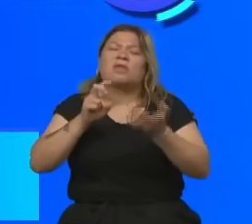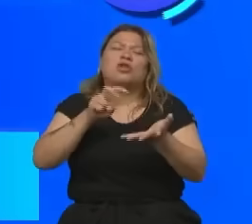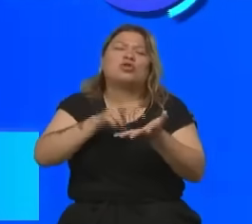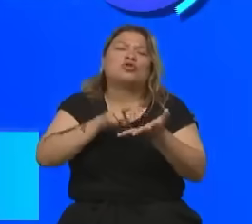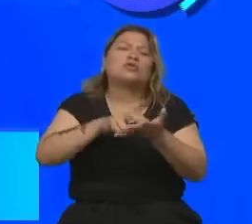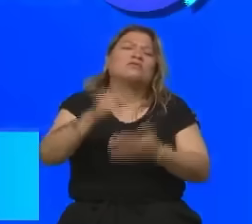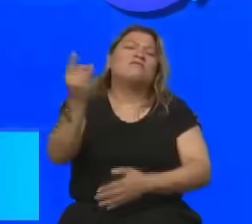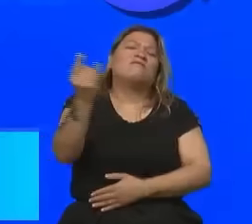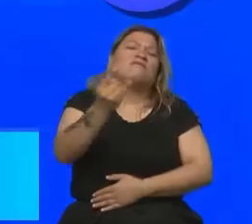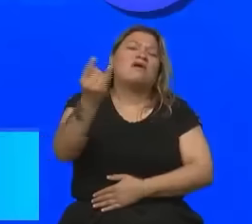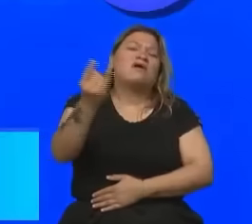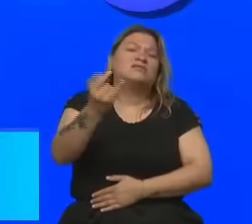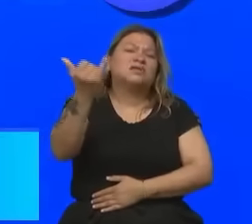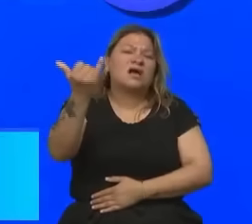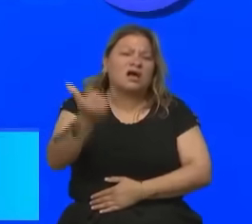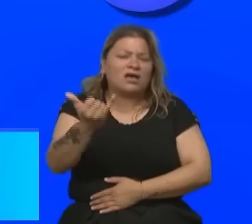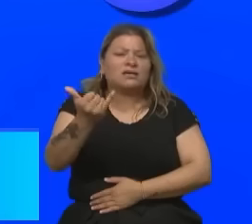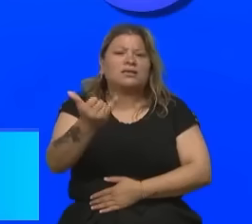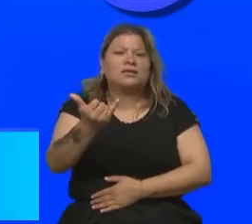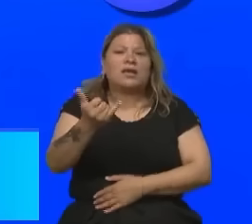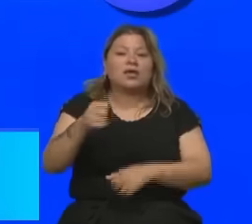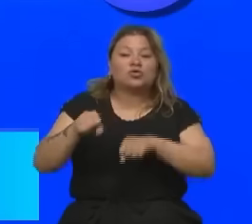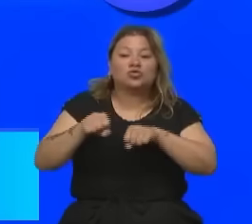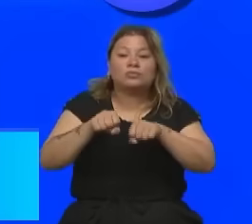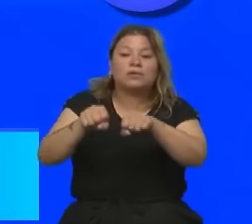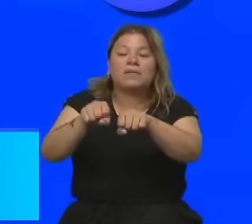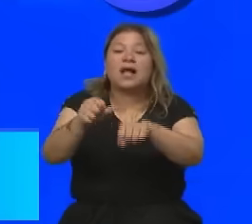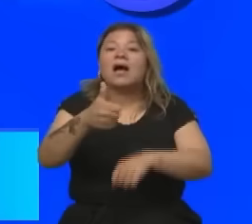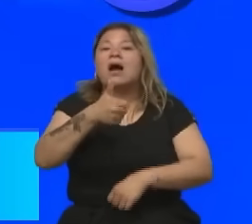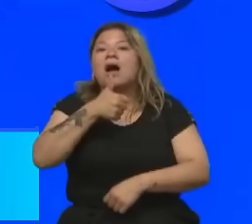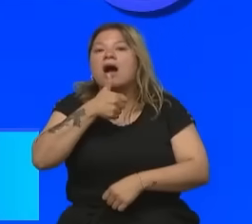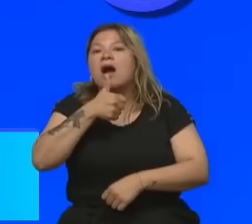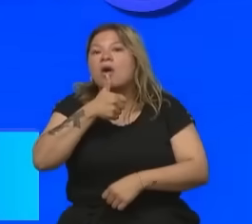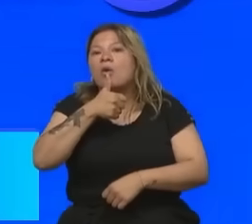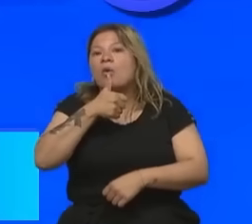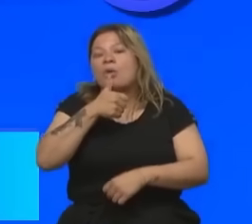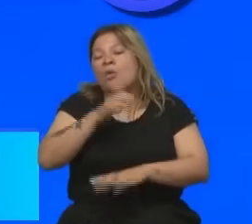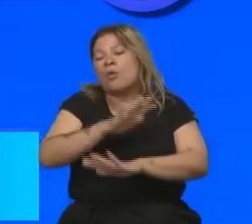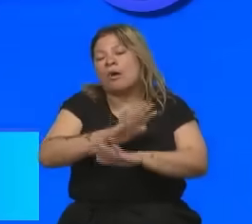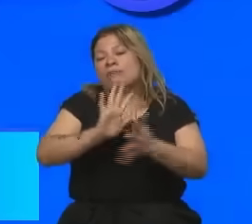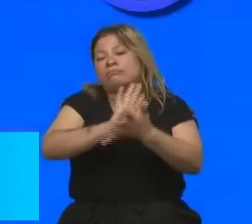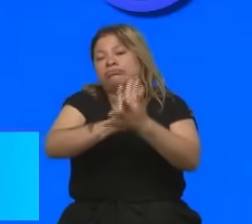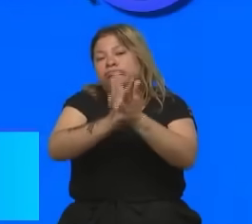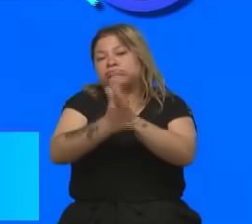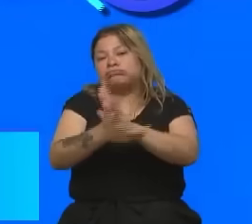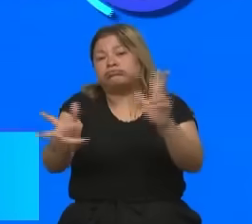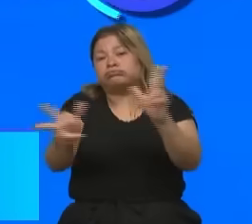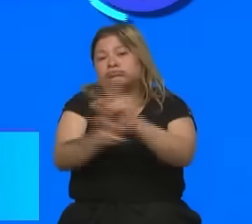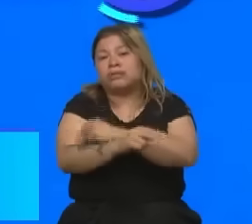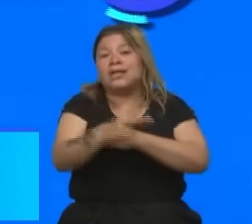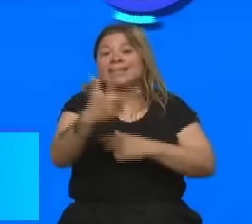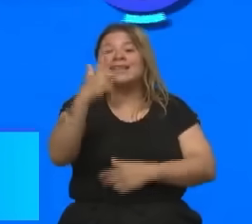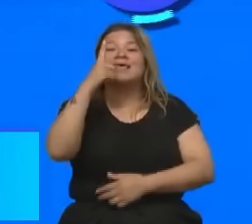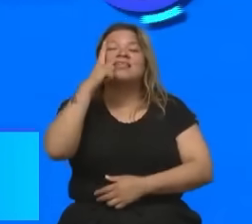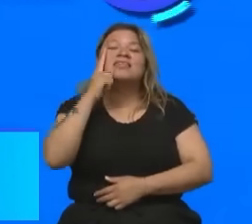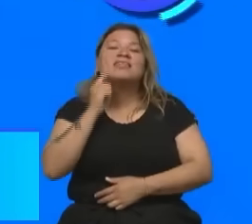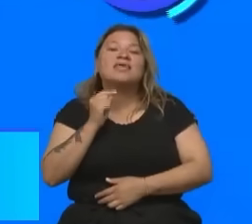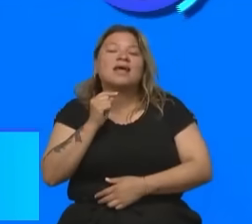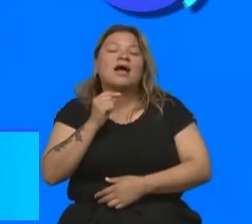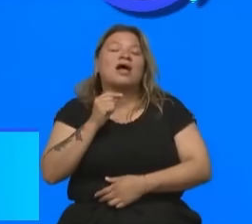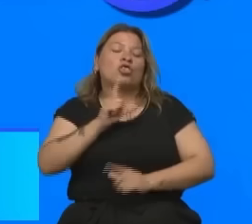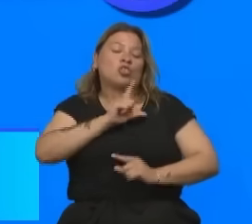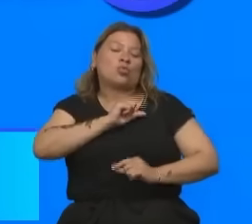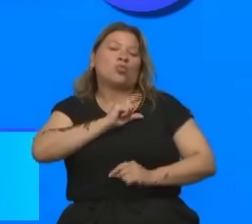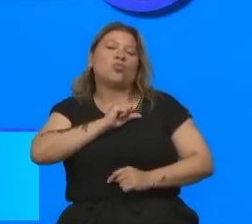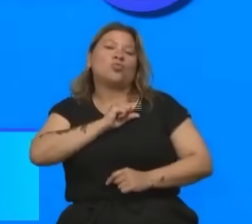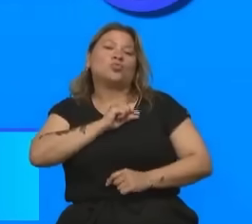ha habido desabastecimiento de agua en los supermercados, como ocurre ante cualquier tragedia. Hay tres días de luto por lo que ha ocurrido y mañana estará